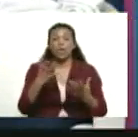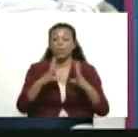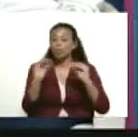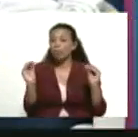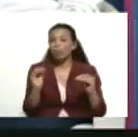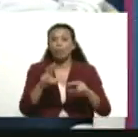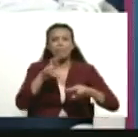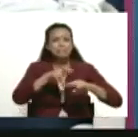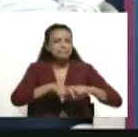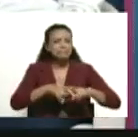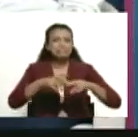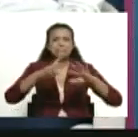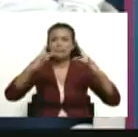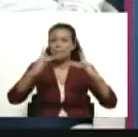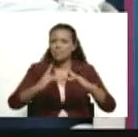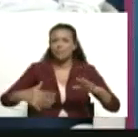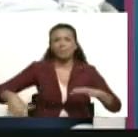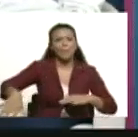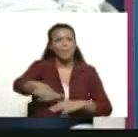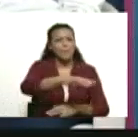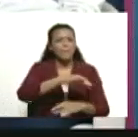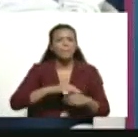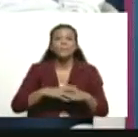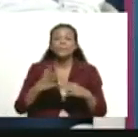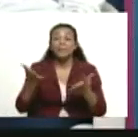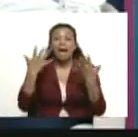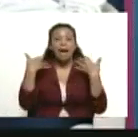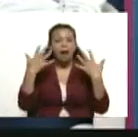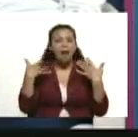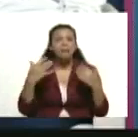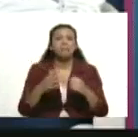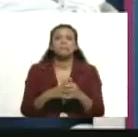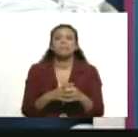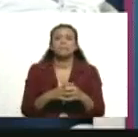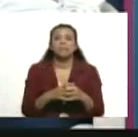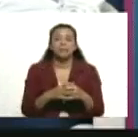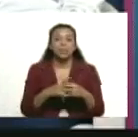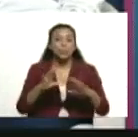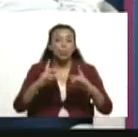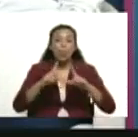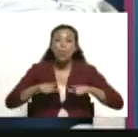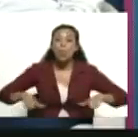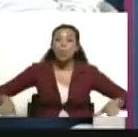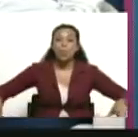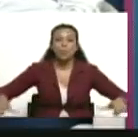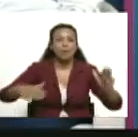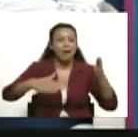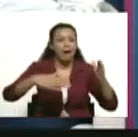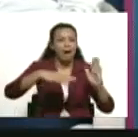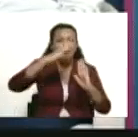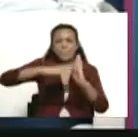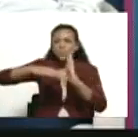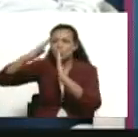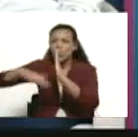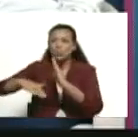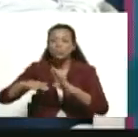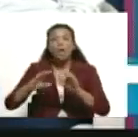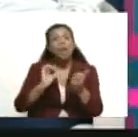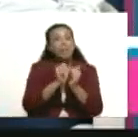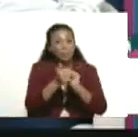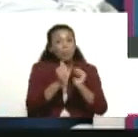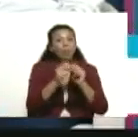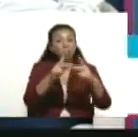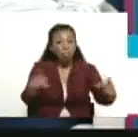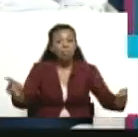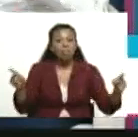todo. Tenemos de todo, con aire, rehabilitación completa. Las canchas deportivas. Las